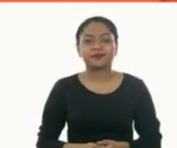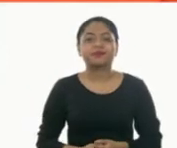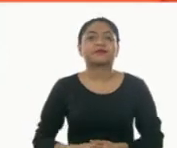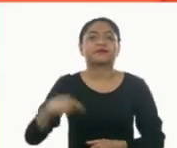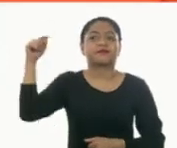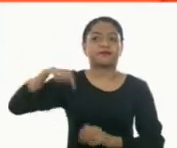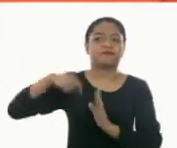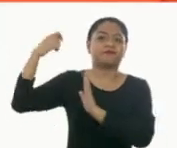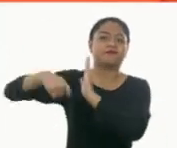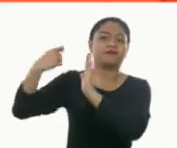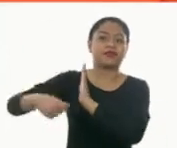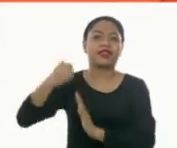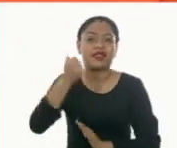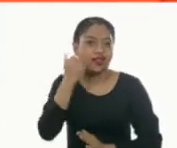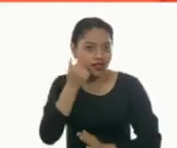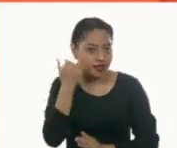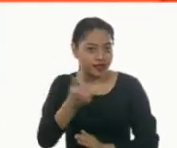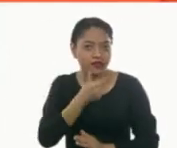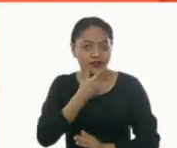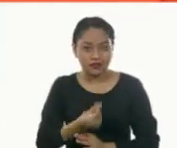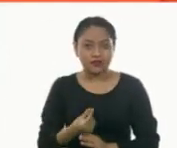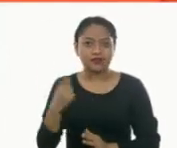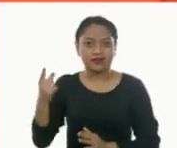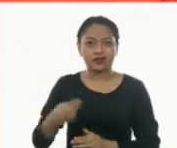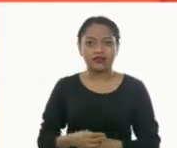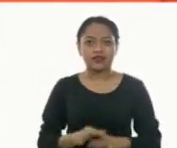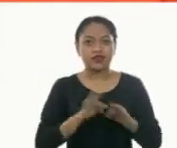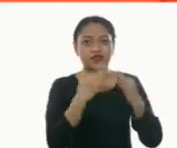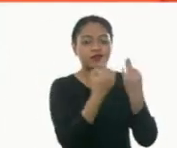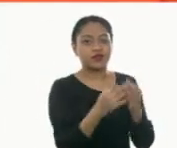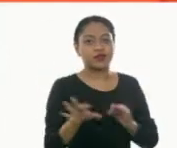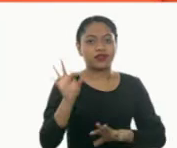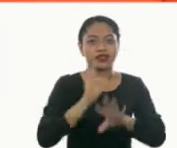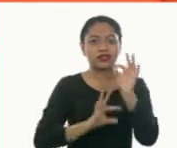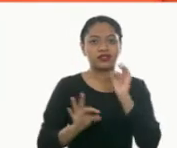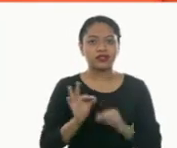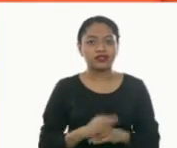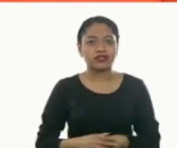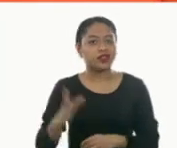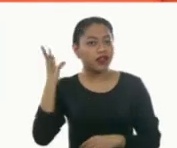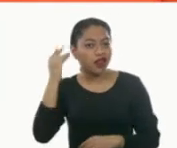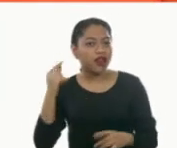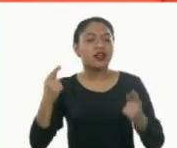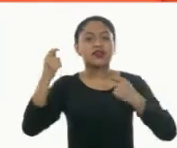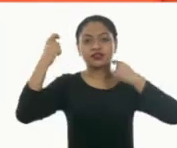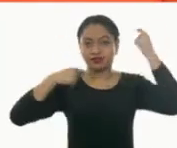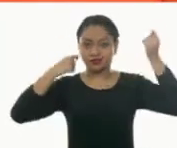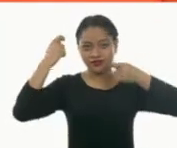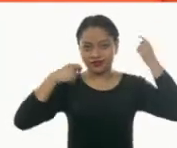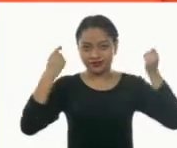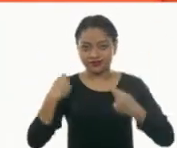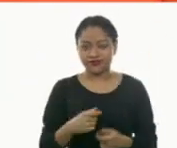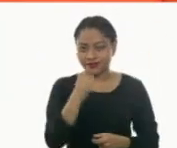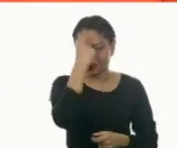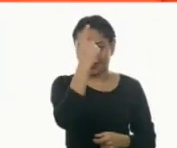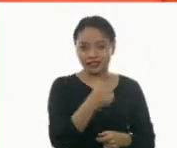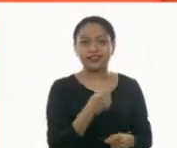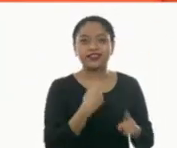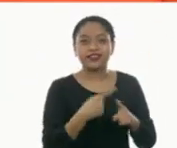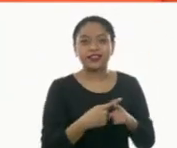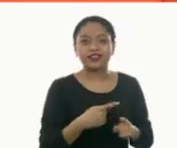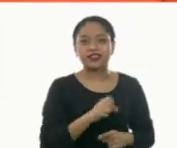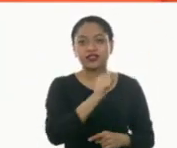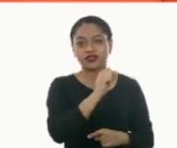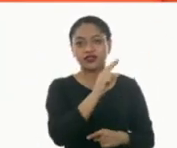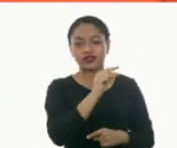video es un alumno que está utilizando el método fonético gestual. Este método lo creó Susan